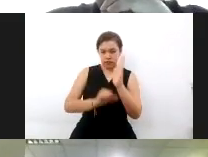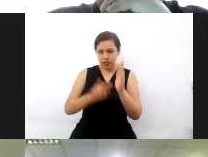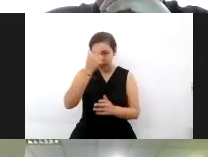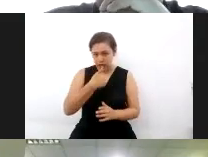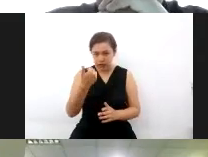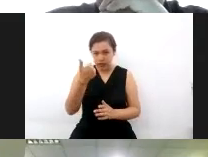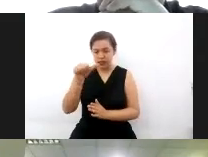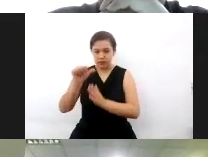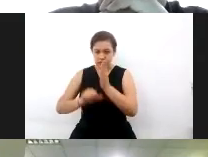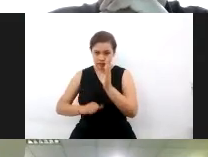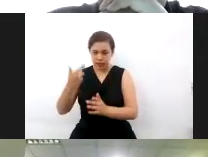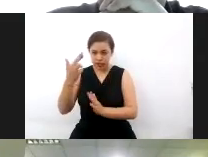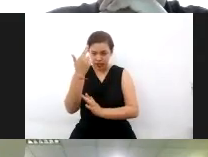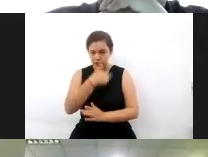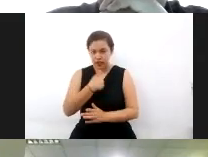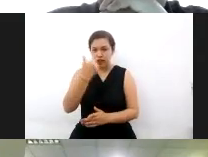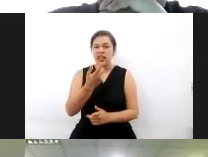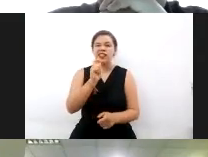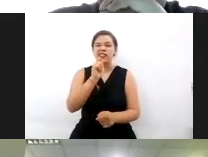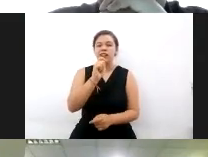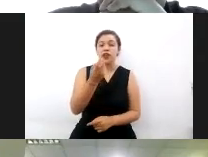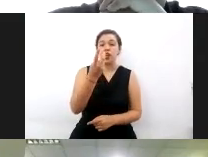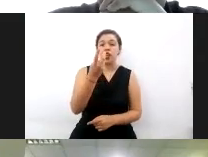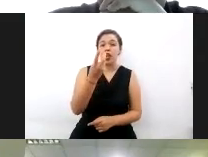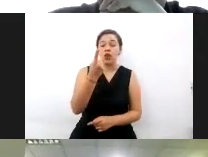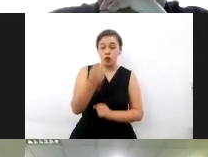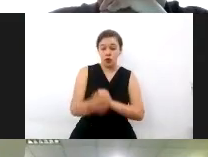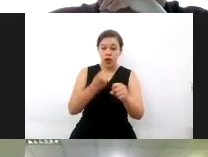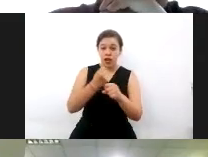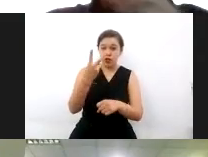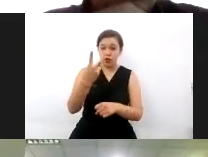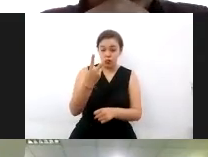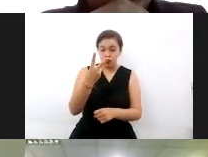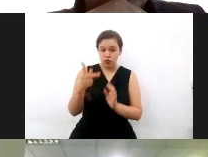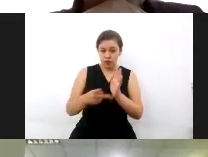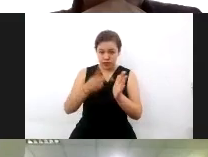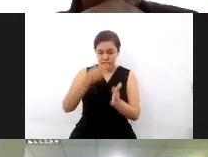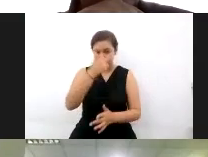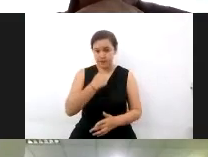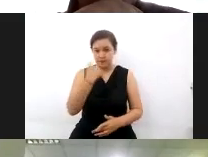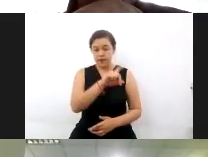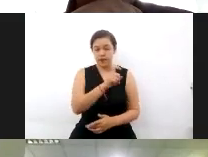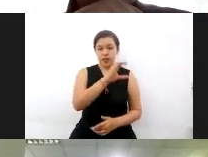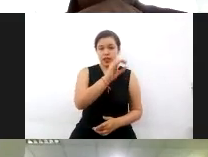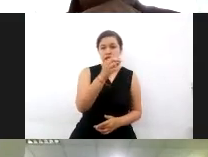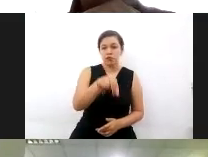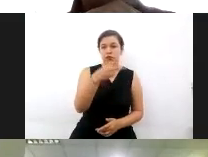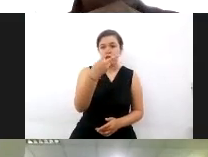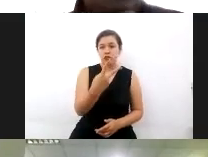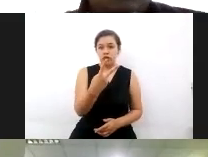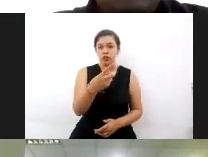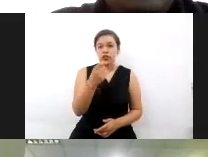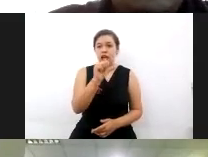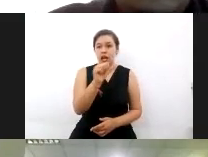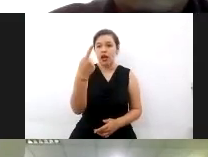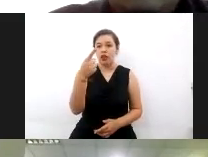veces por año. El agua que ustedes van a utilizar, pues como les decía, debe tener entre 0.2 y 1.5 partes